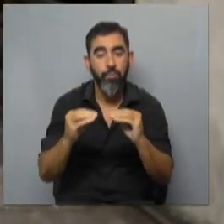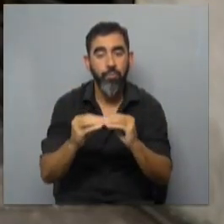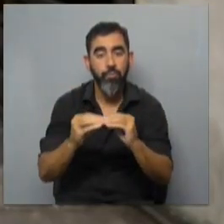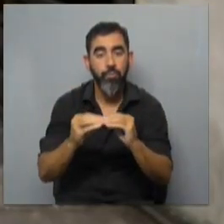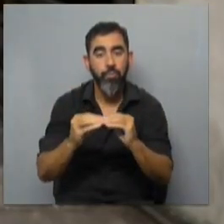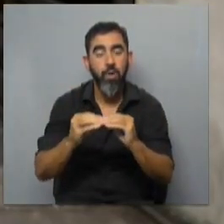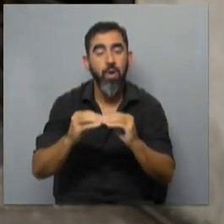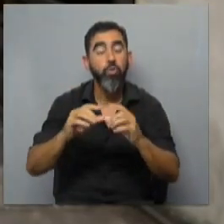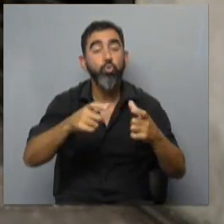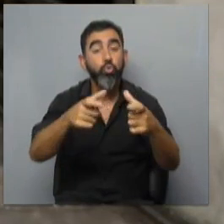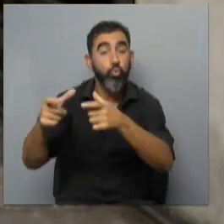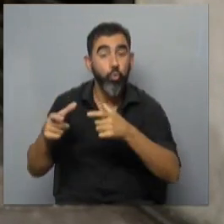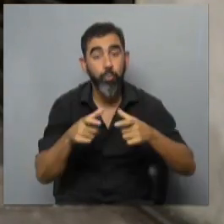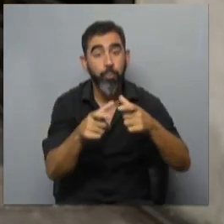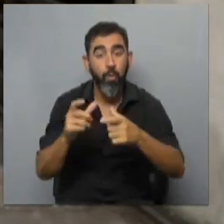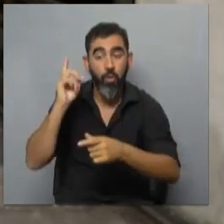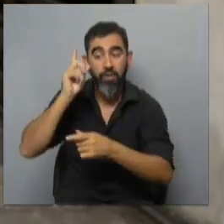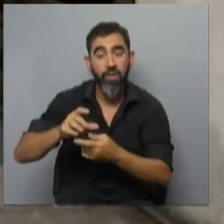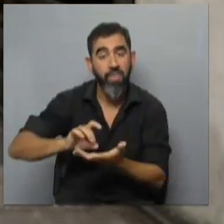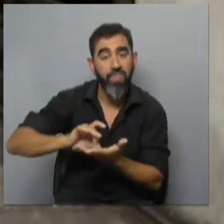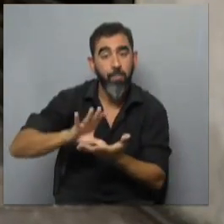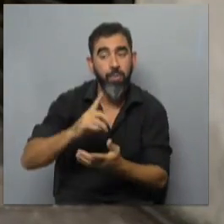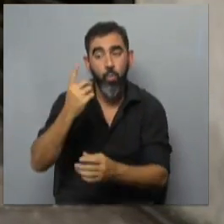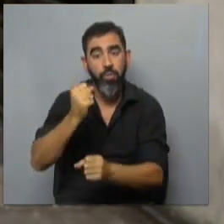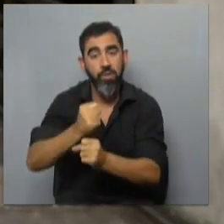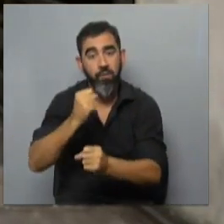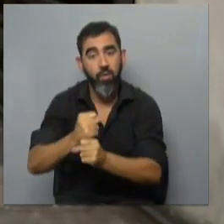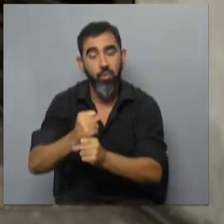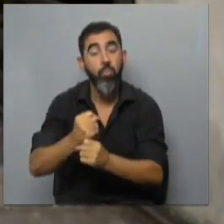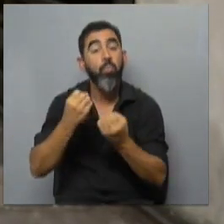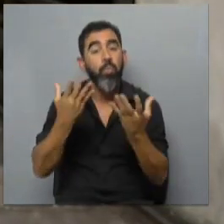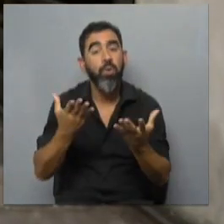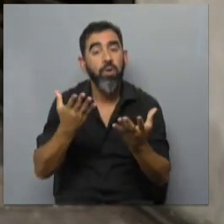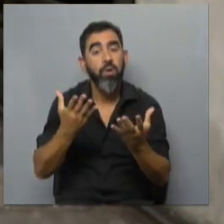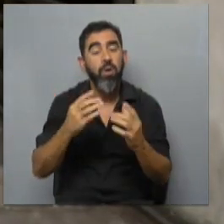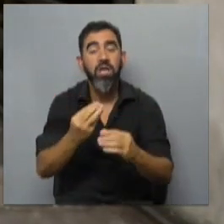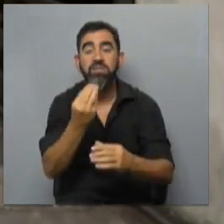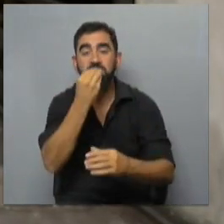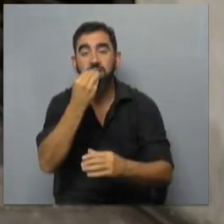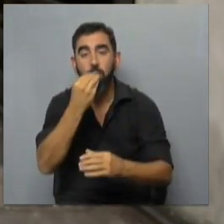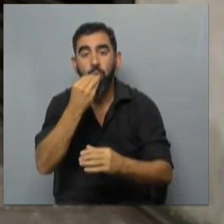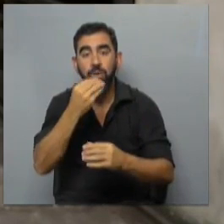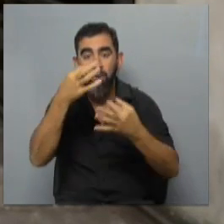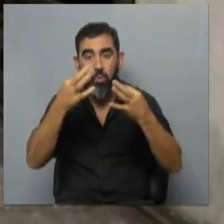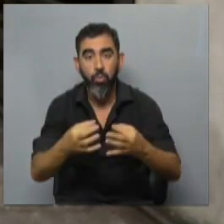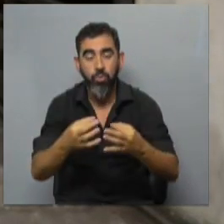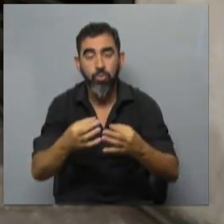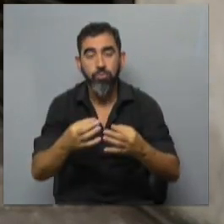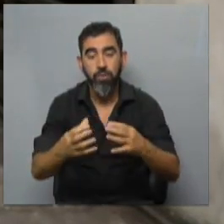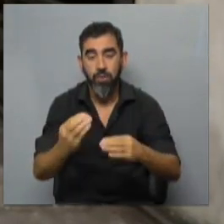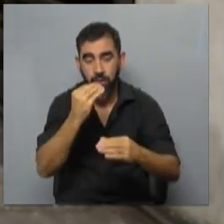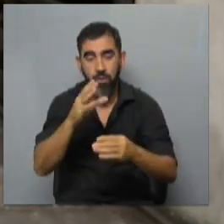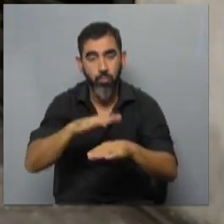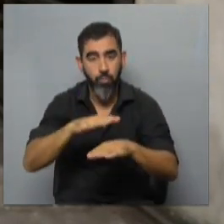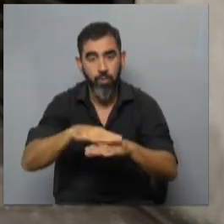cadena de supermercados resolvió el despido de un trabajador por ingerir un sánguche en una bandeja de merma en